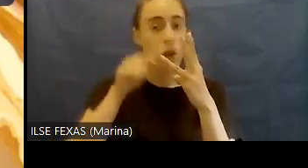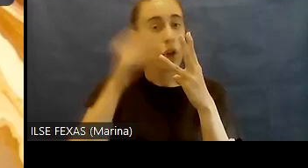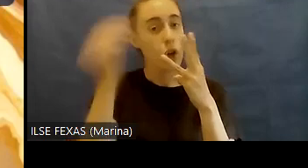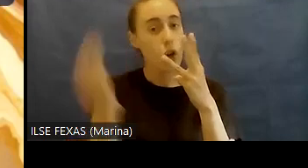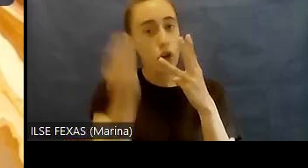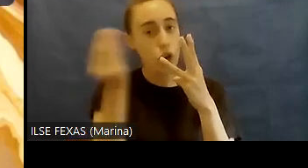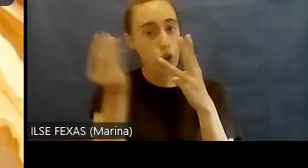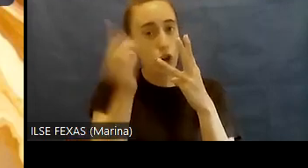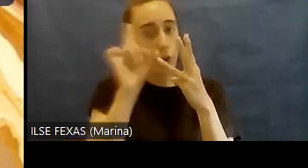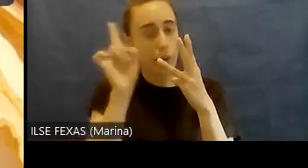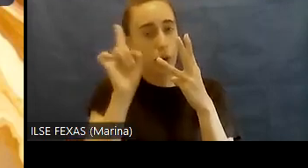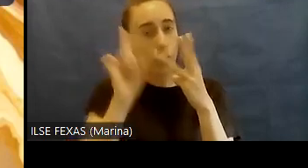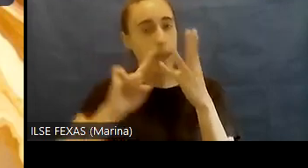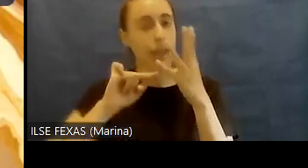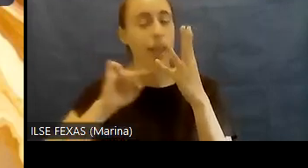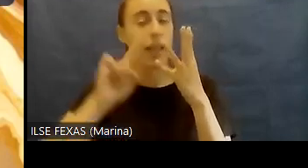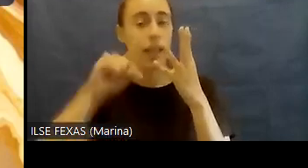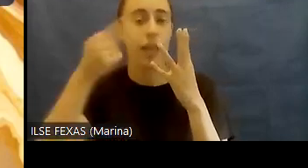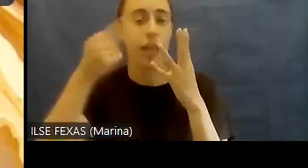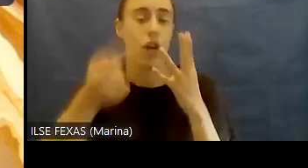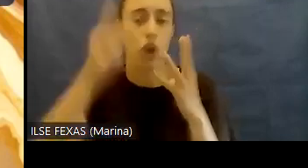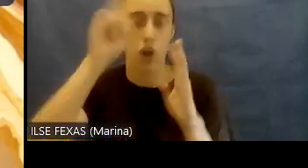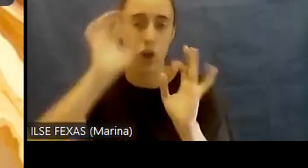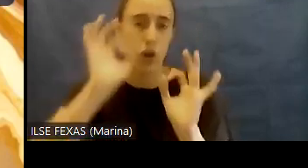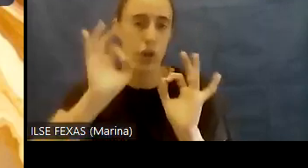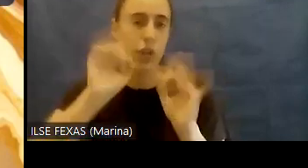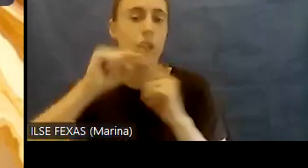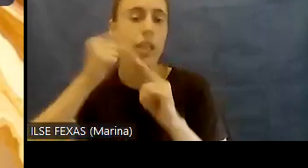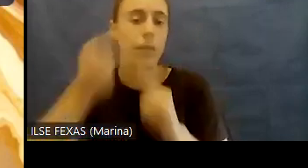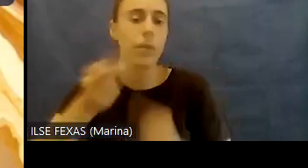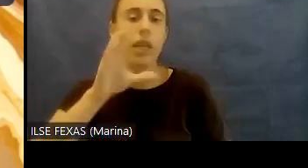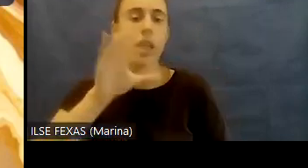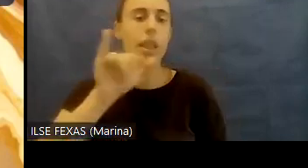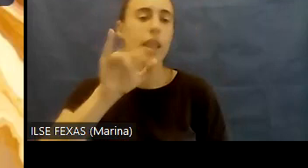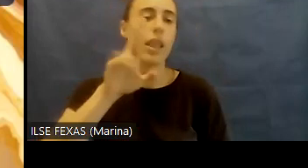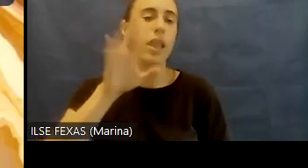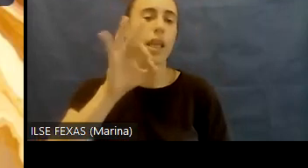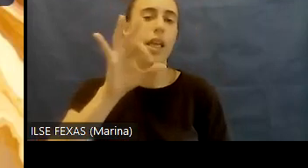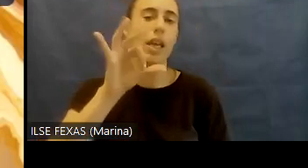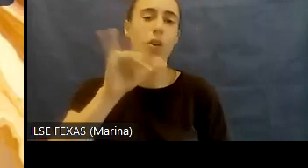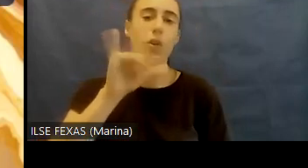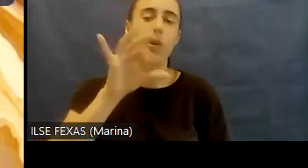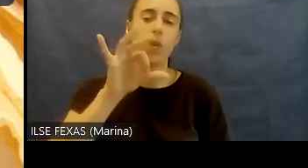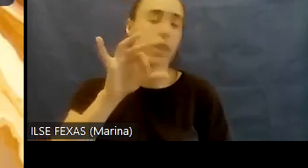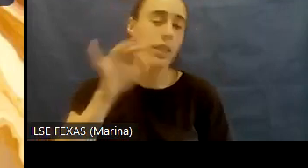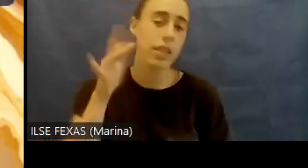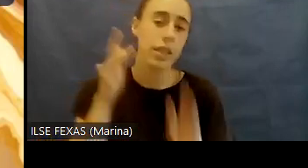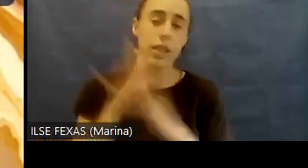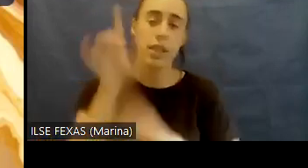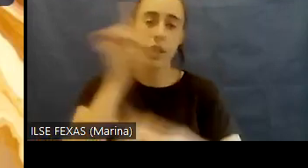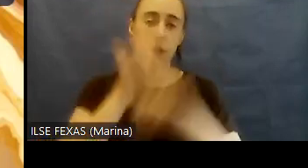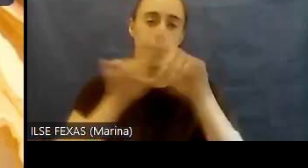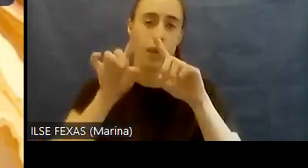manera, el paso lógico es hacia la cirrosis, hacia la desestructuración del